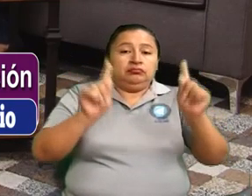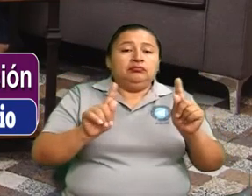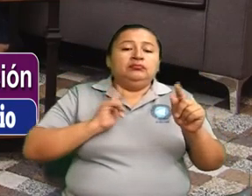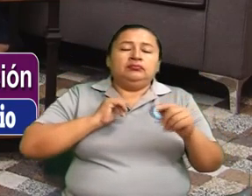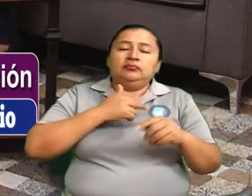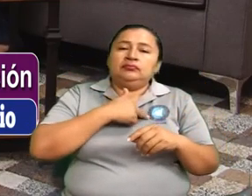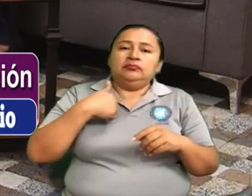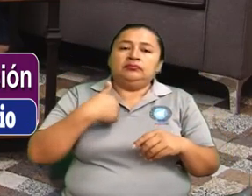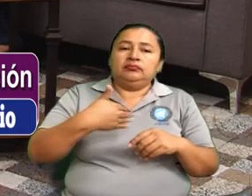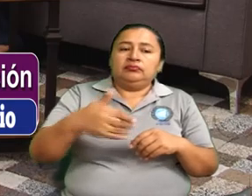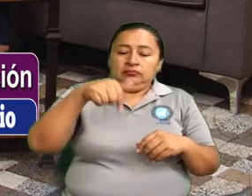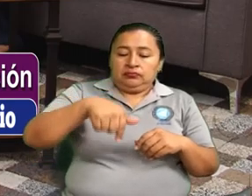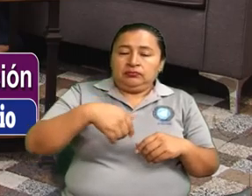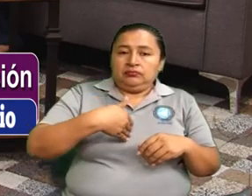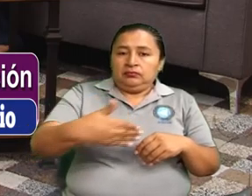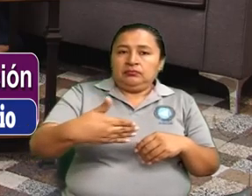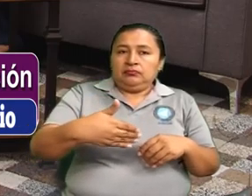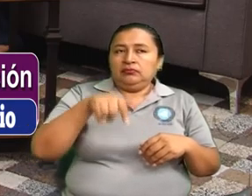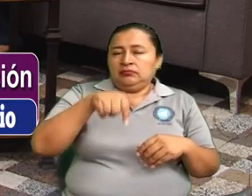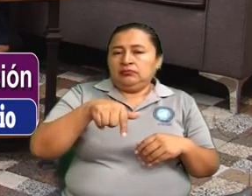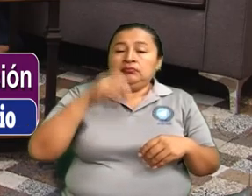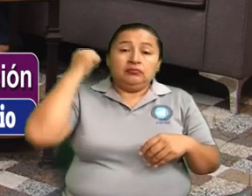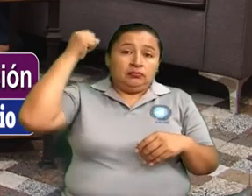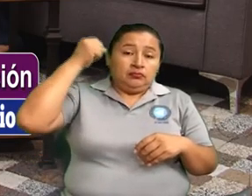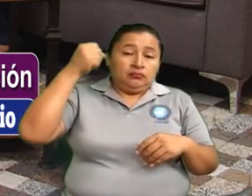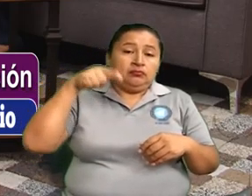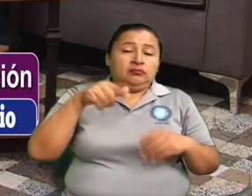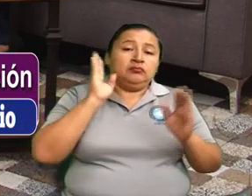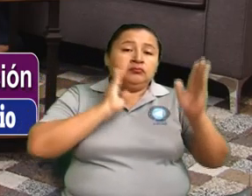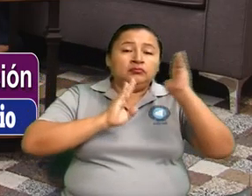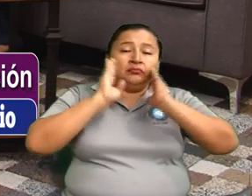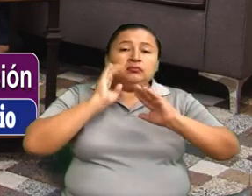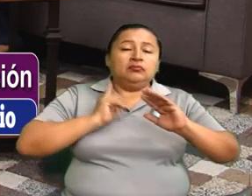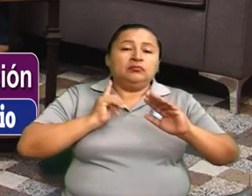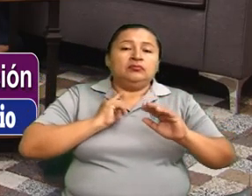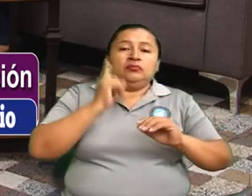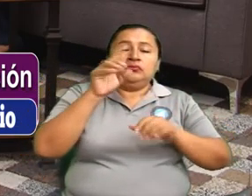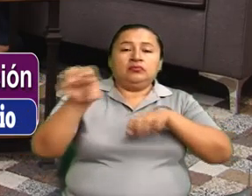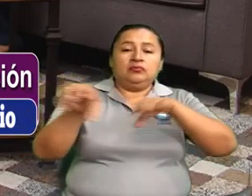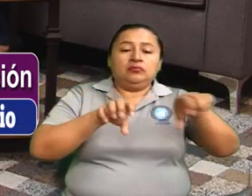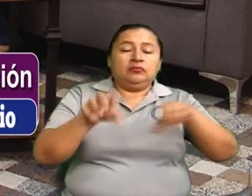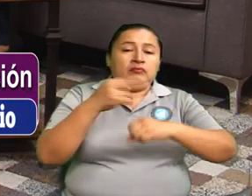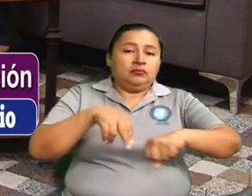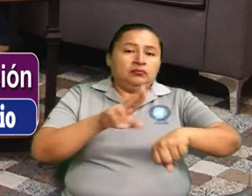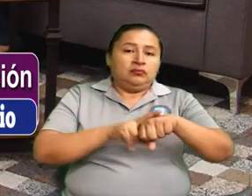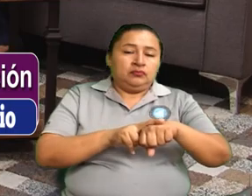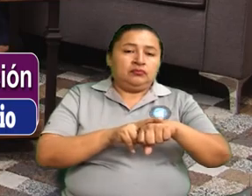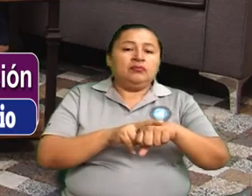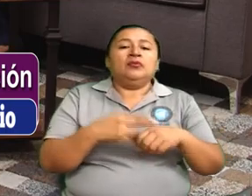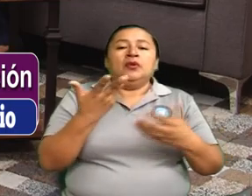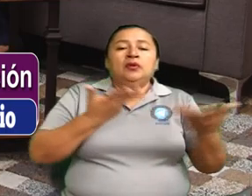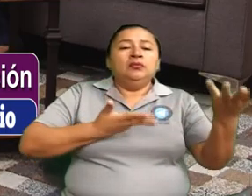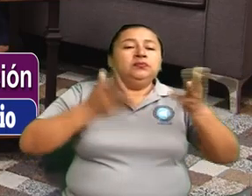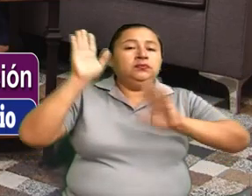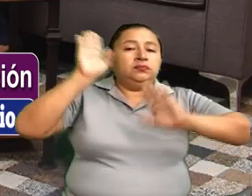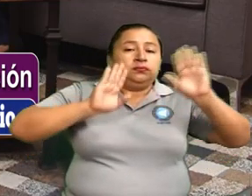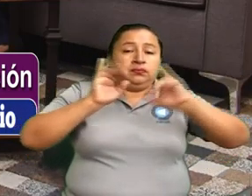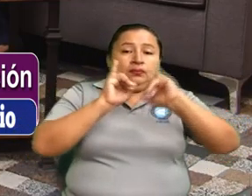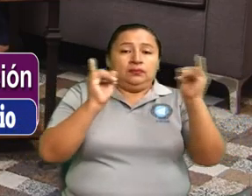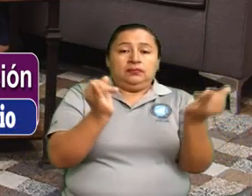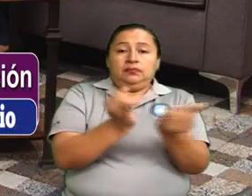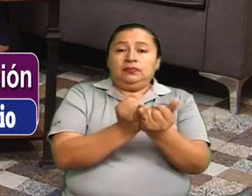dándose de aquí a junio, de aquí a julio, y en agosto tendremos un evento nacional y con participación